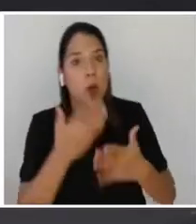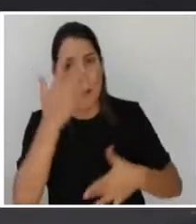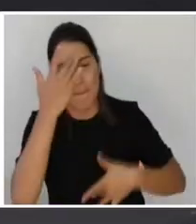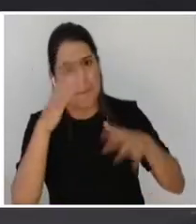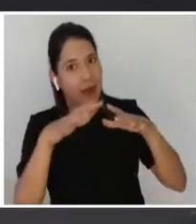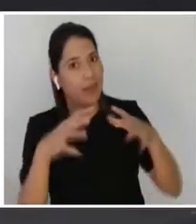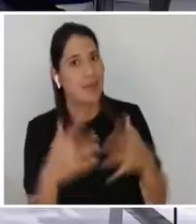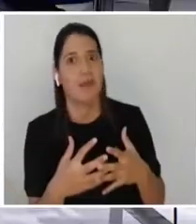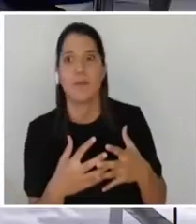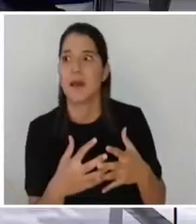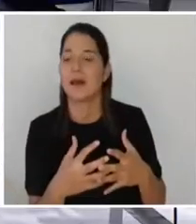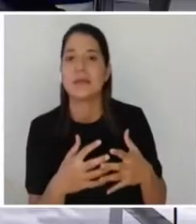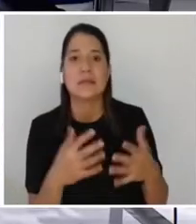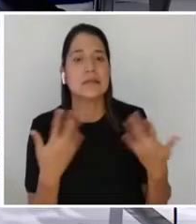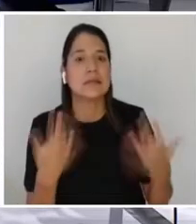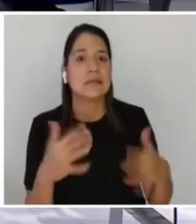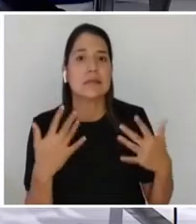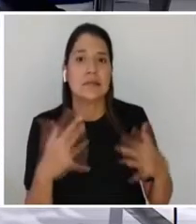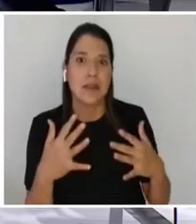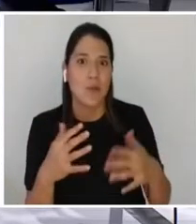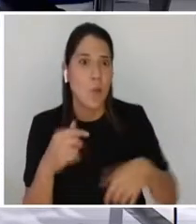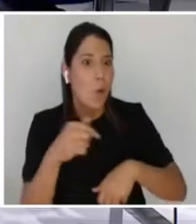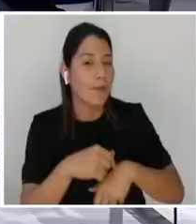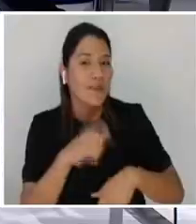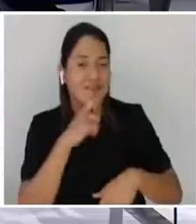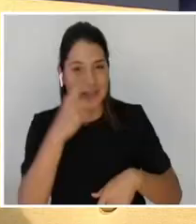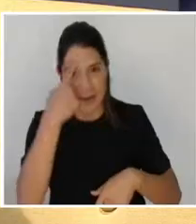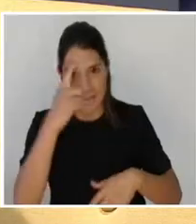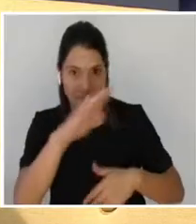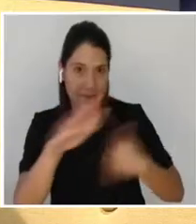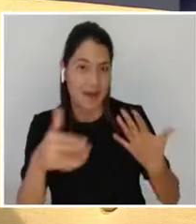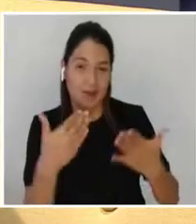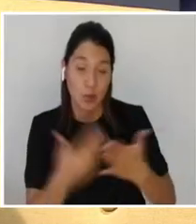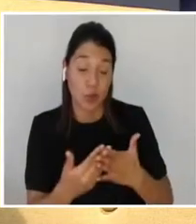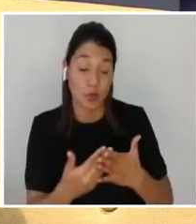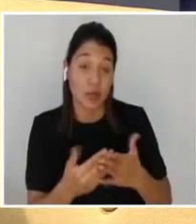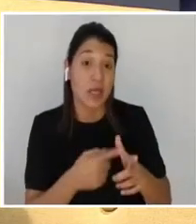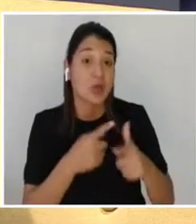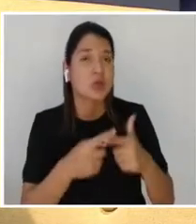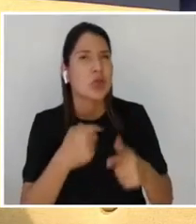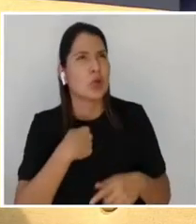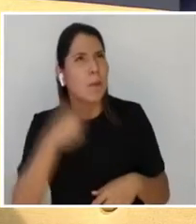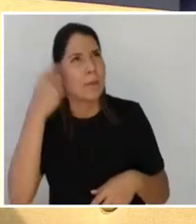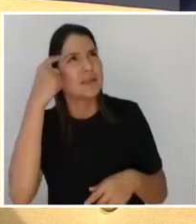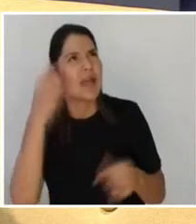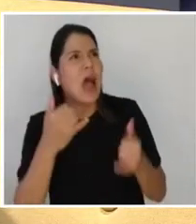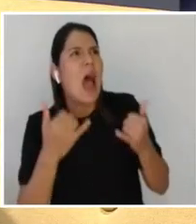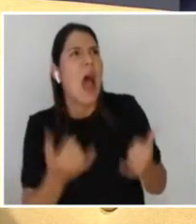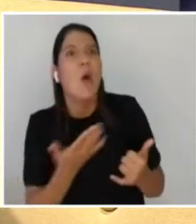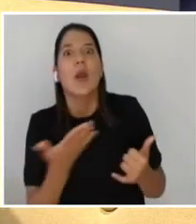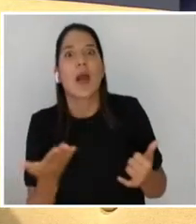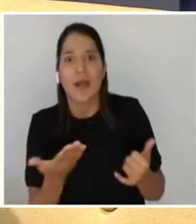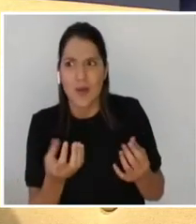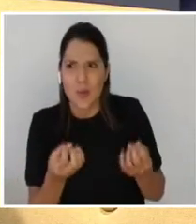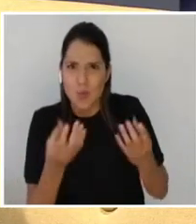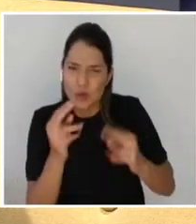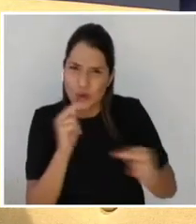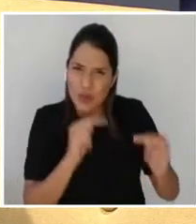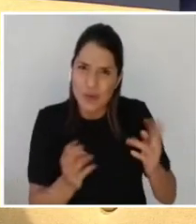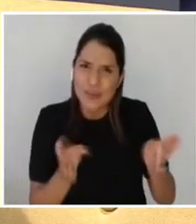¿verdad? Entonces, en mi caso, bueno, dijimos, ahora que con tanto local cerrado, ¿cómo vamos a hacer para